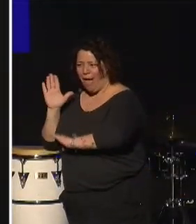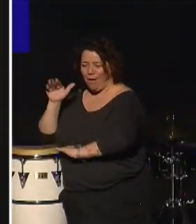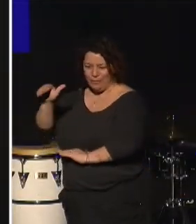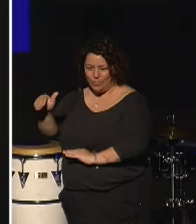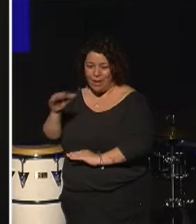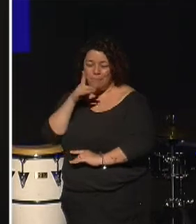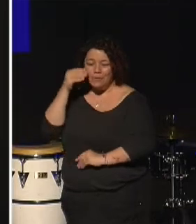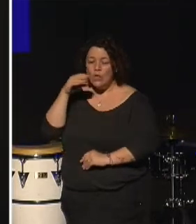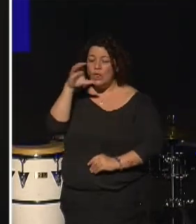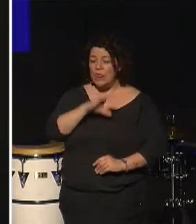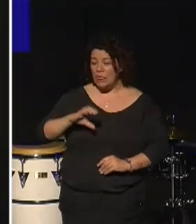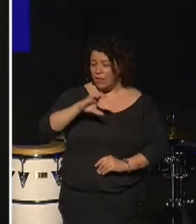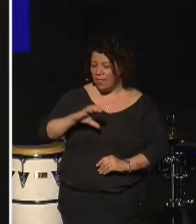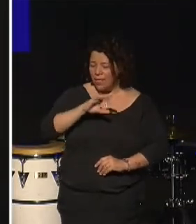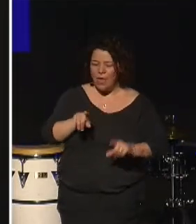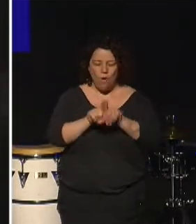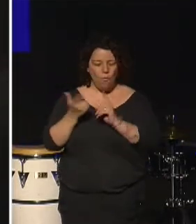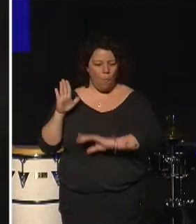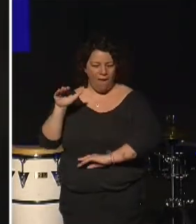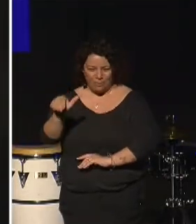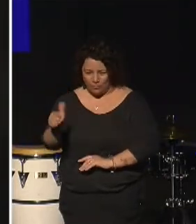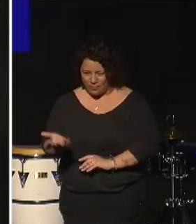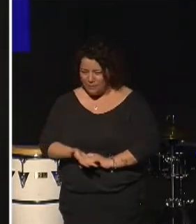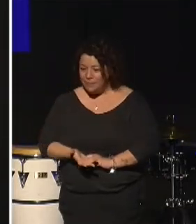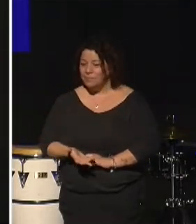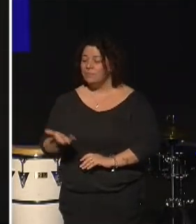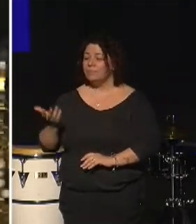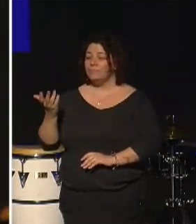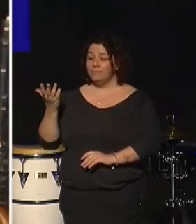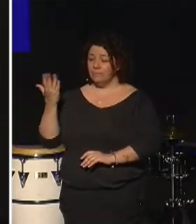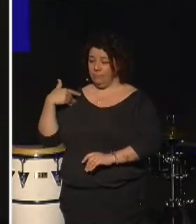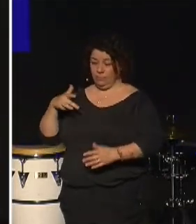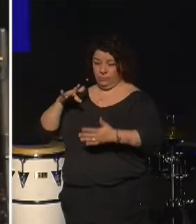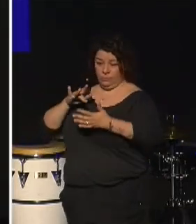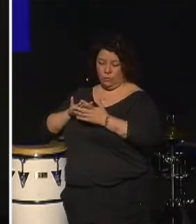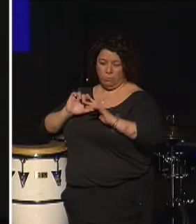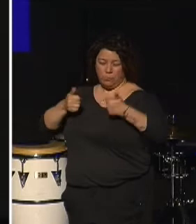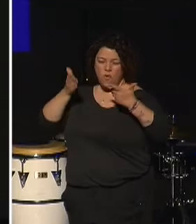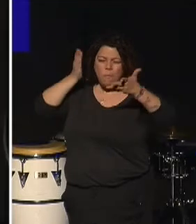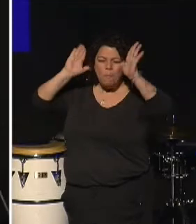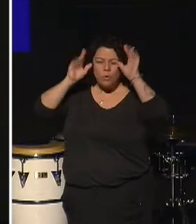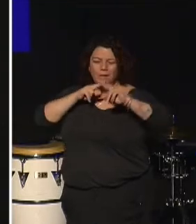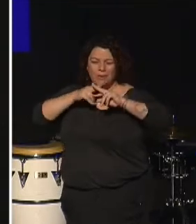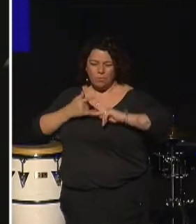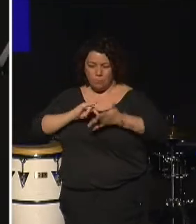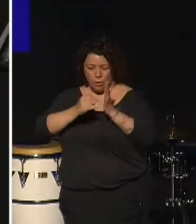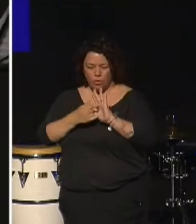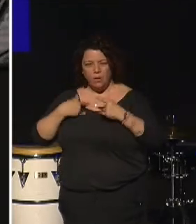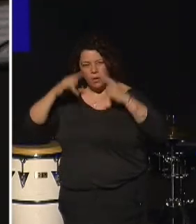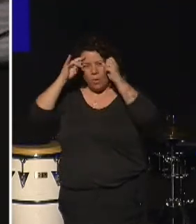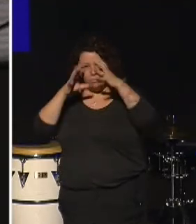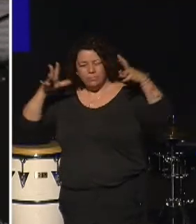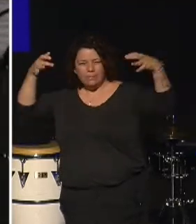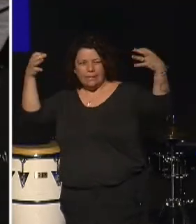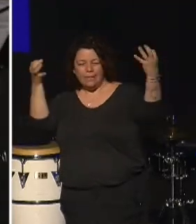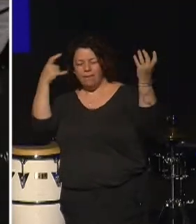creo que la ciencia en sí es una aventura. Cuando yo empecé Brutal, una de las cosas con las que yo soñaba